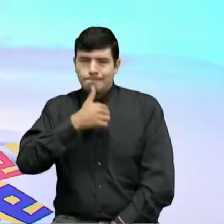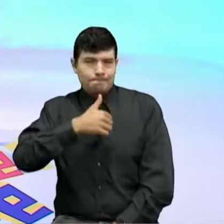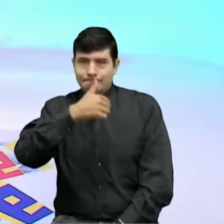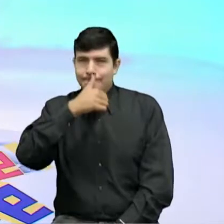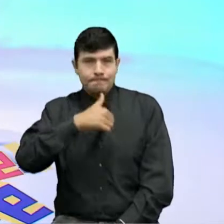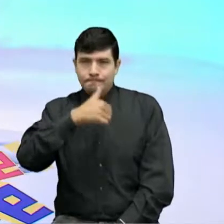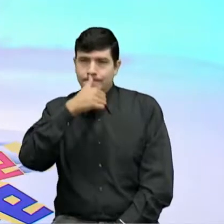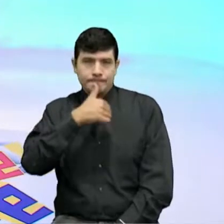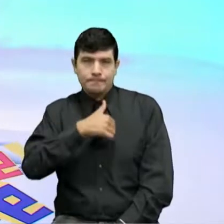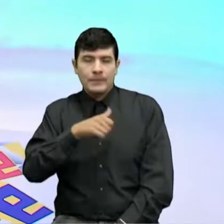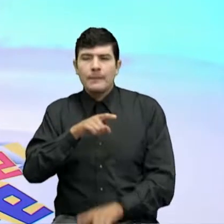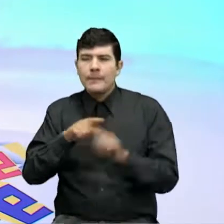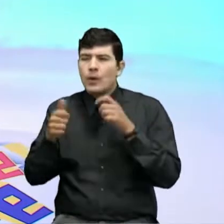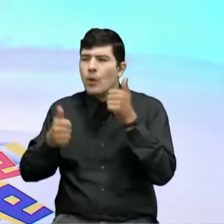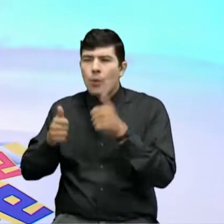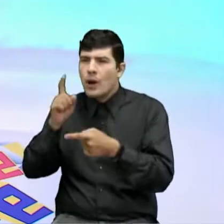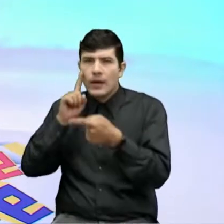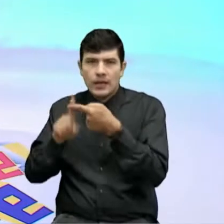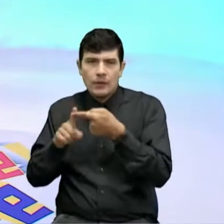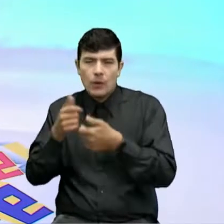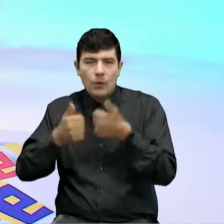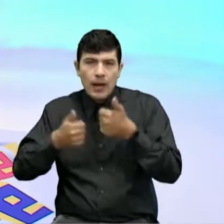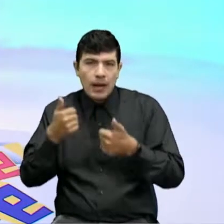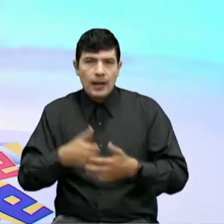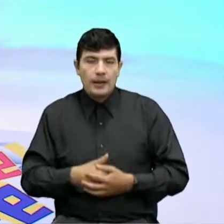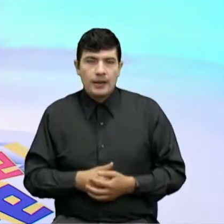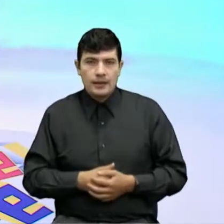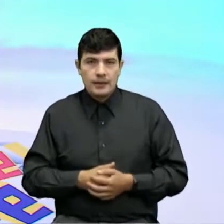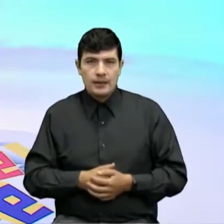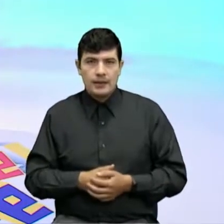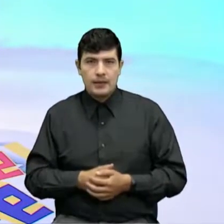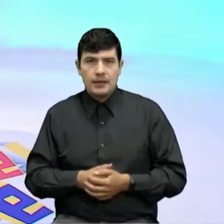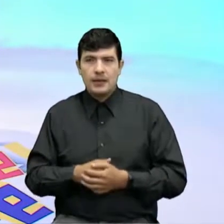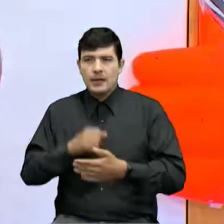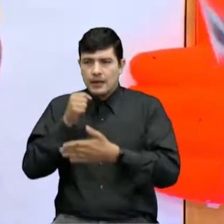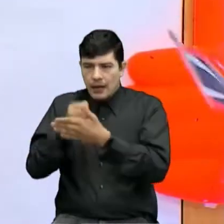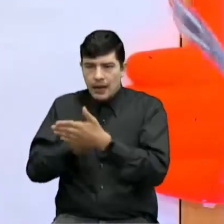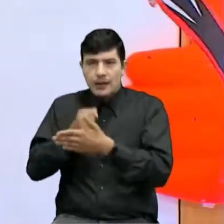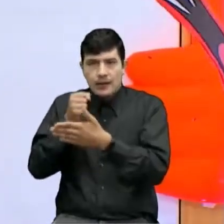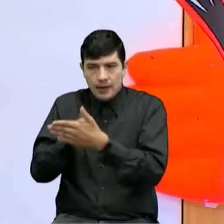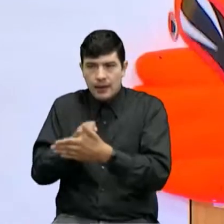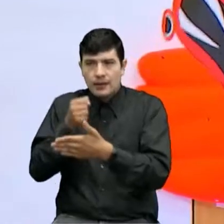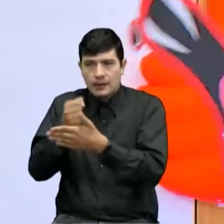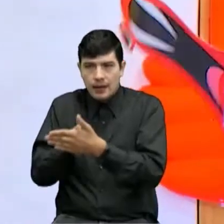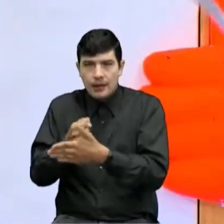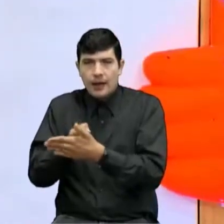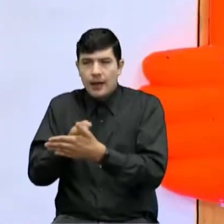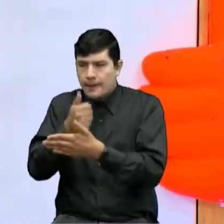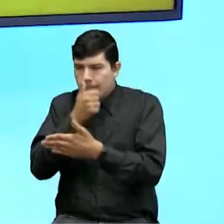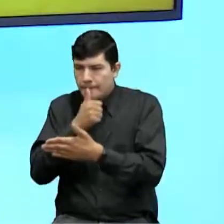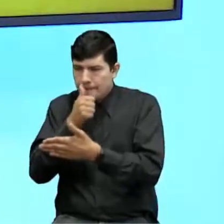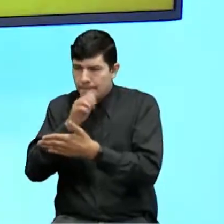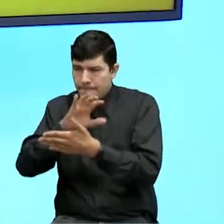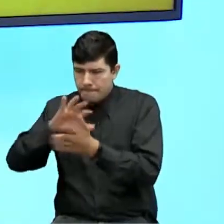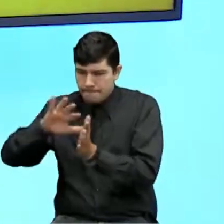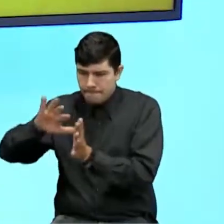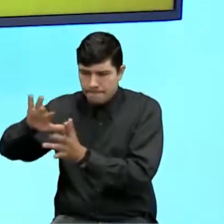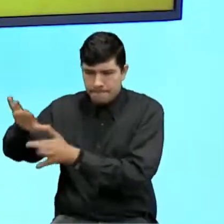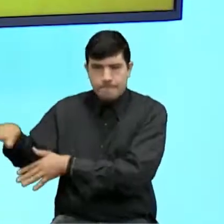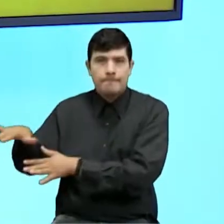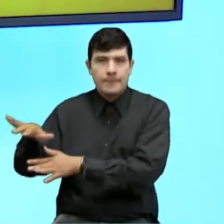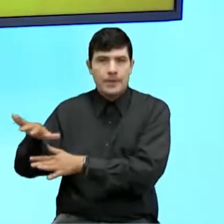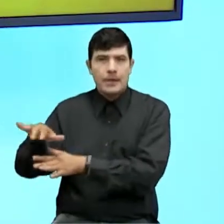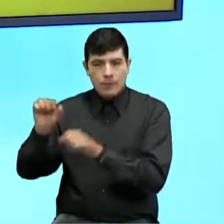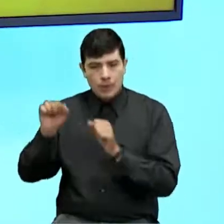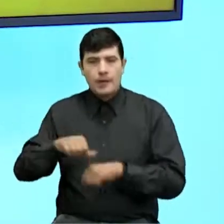¿cuál es el objetivo? Tratar de minimizar eso e irlo sacando de nuestro comportamiento. Exactamente. A continuación